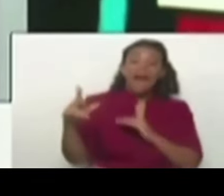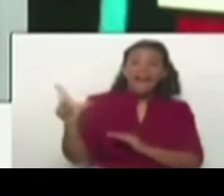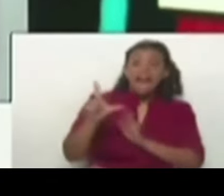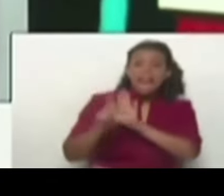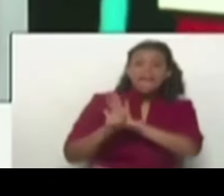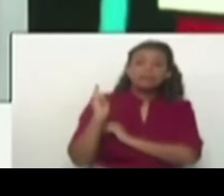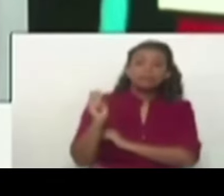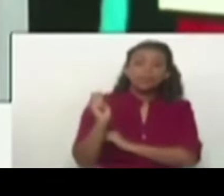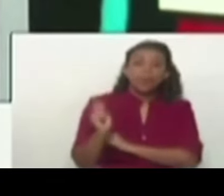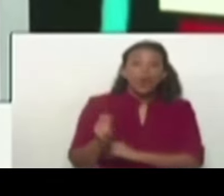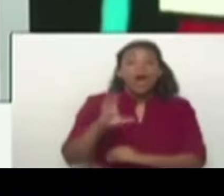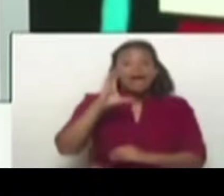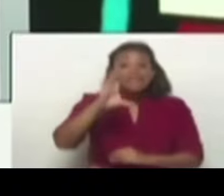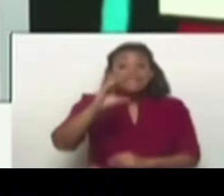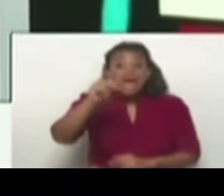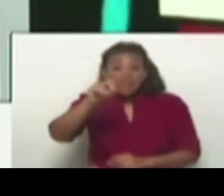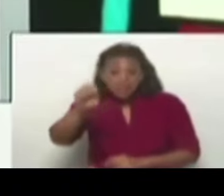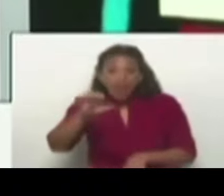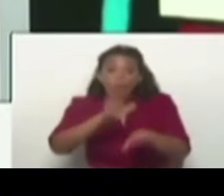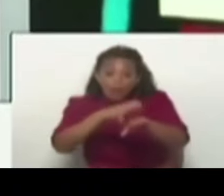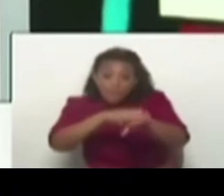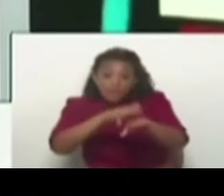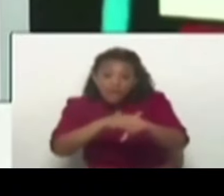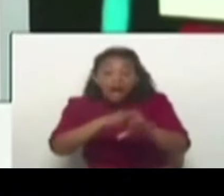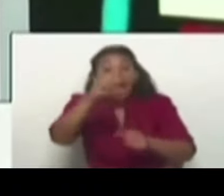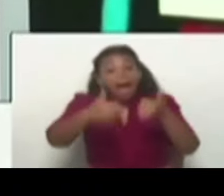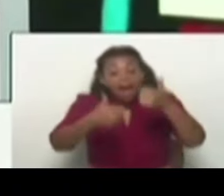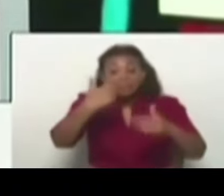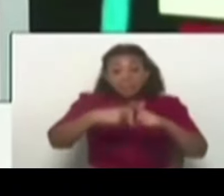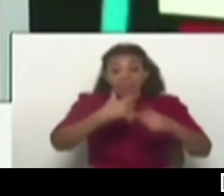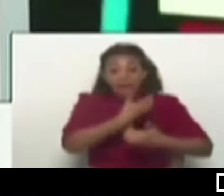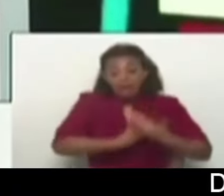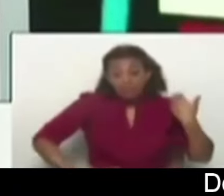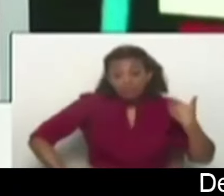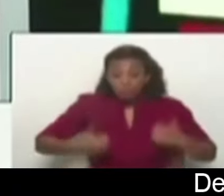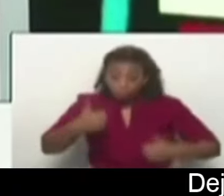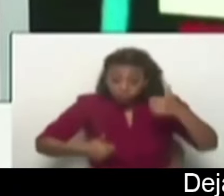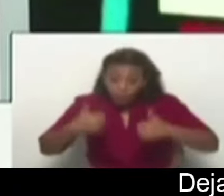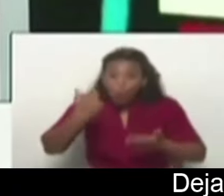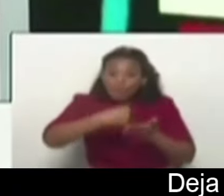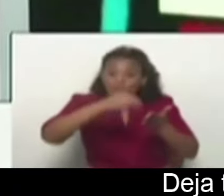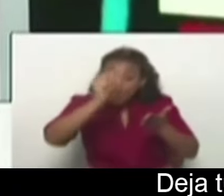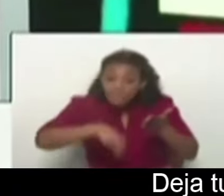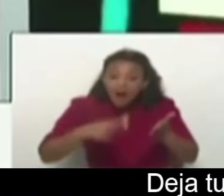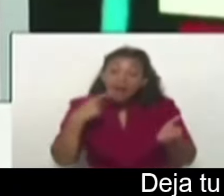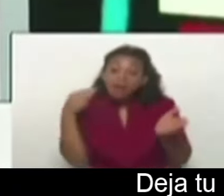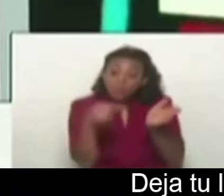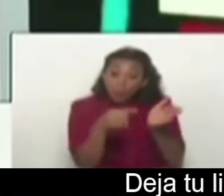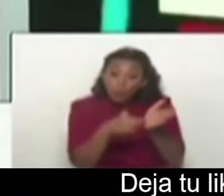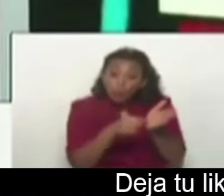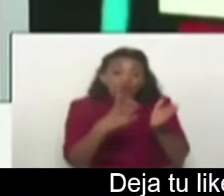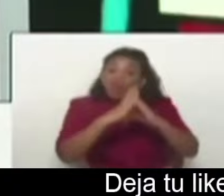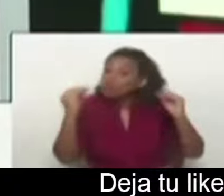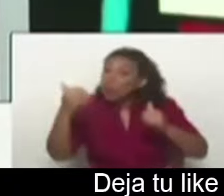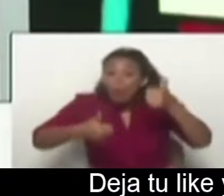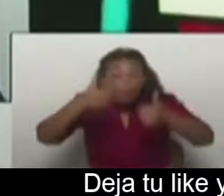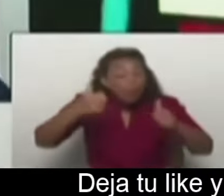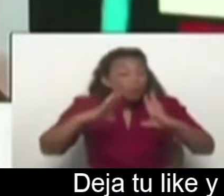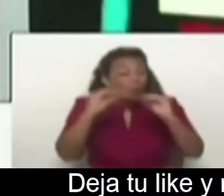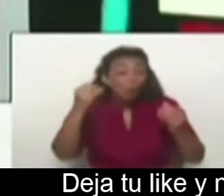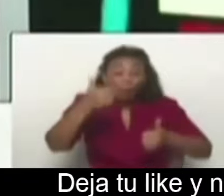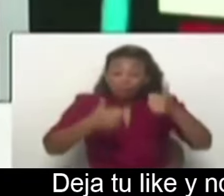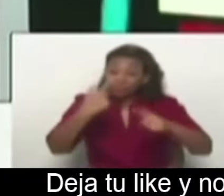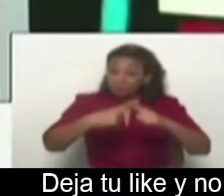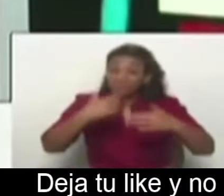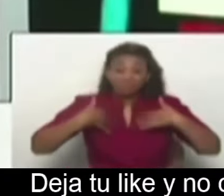Cuando el Consejo Nacional Electoral lo llamó como candidato el 20 de junio a firmar un documento que firmamos todos los candidatos, yo